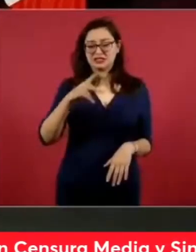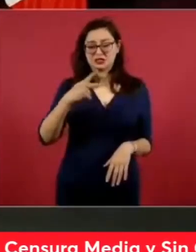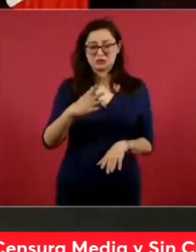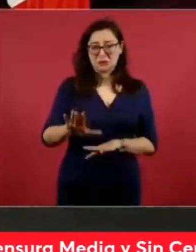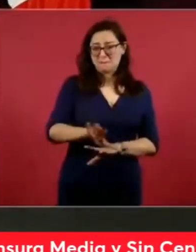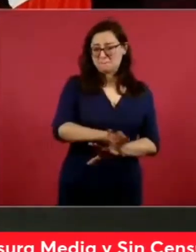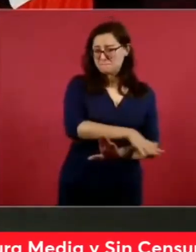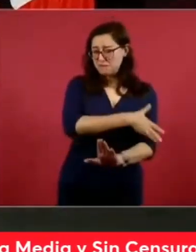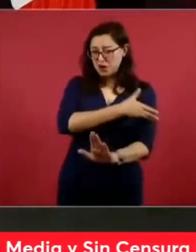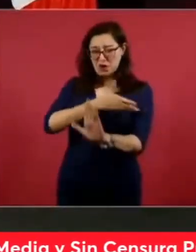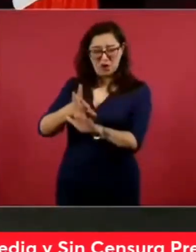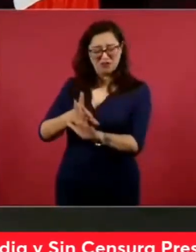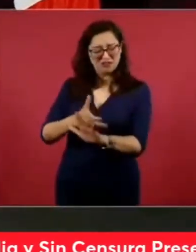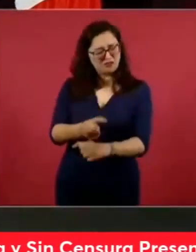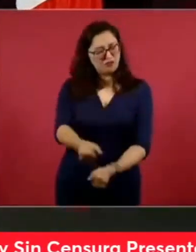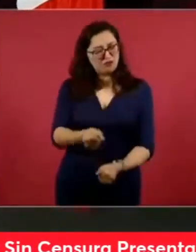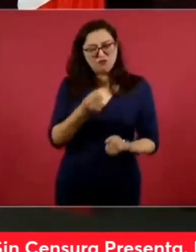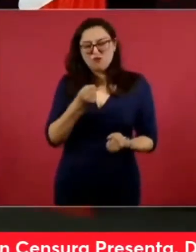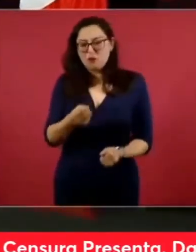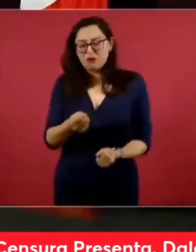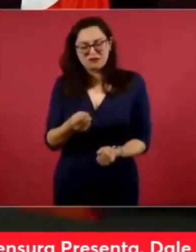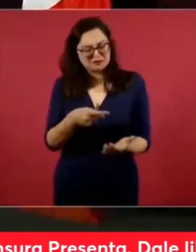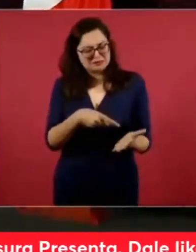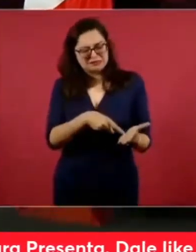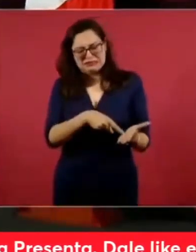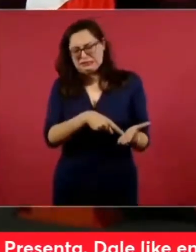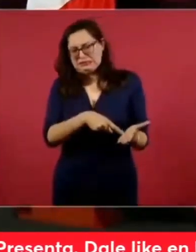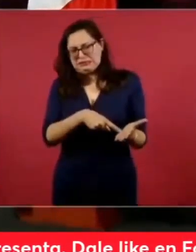y luego se va a Radio Centro